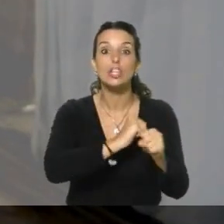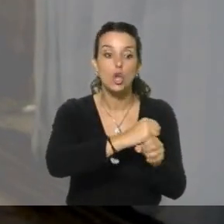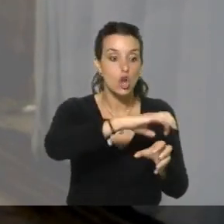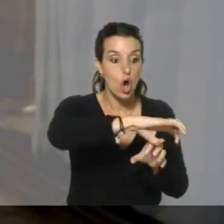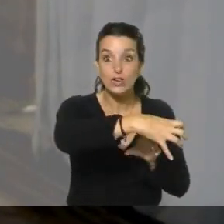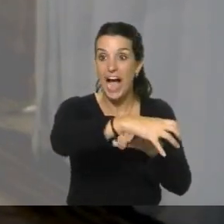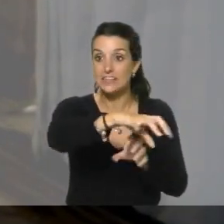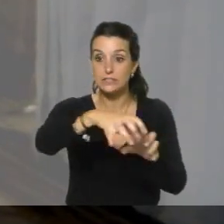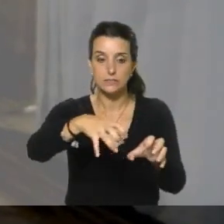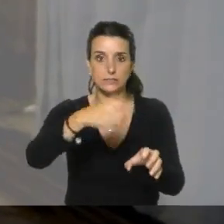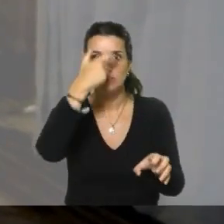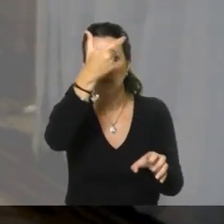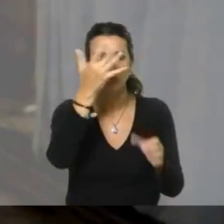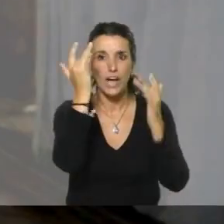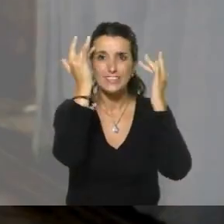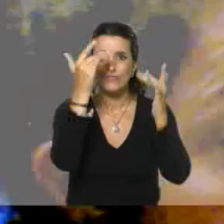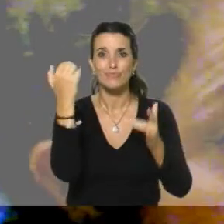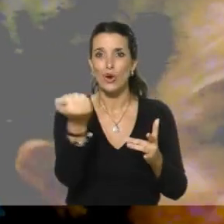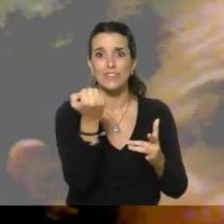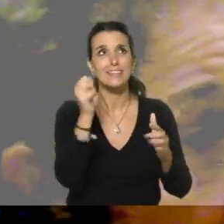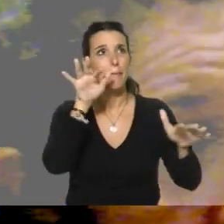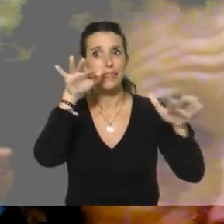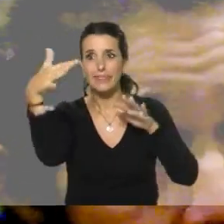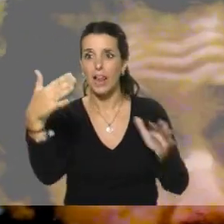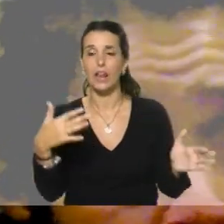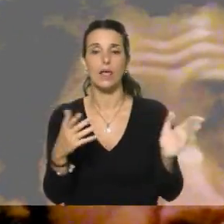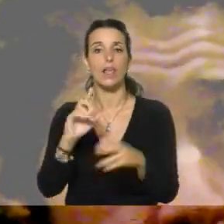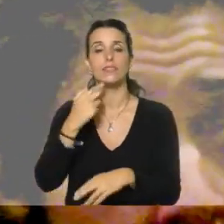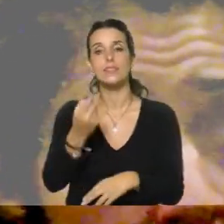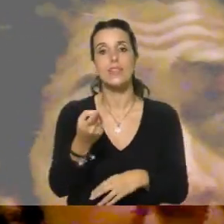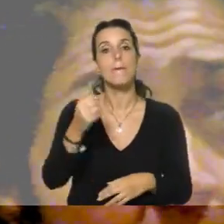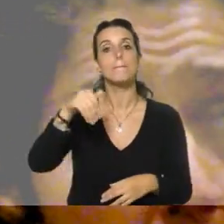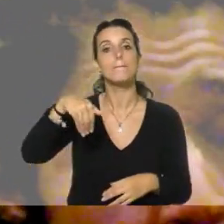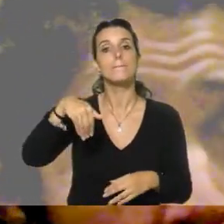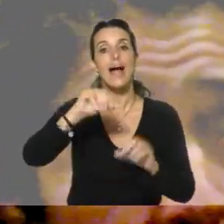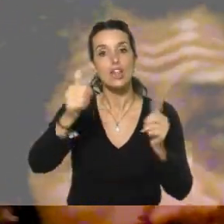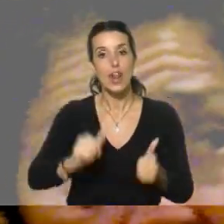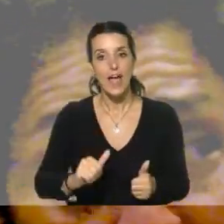de valor científico y educativo, no solo ambiental. Desde Maldonado, Daniela Mesón, Canal 5 Noticias.